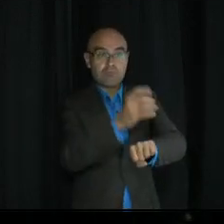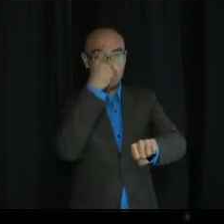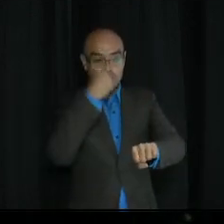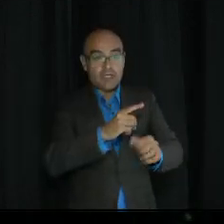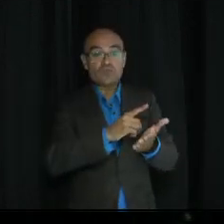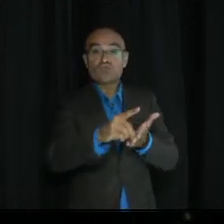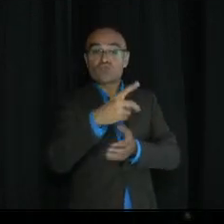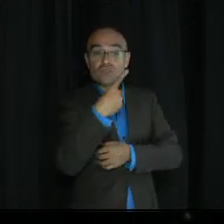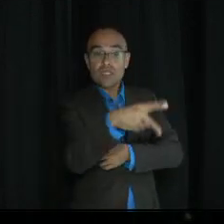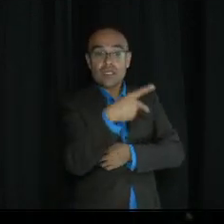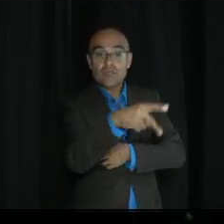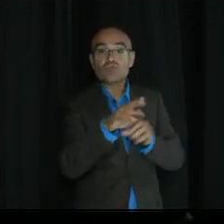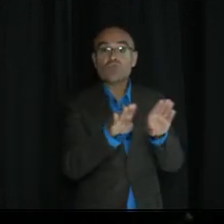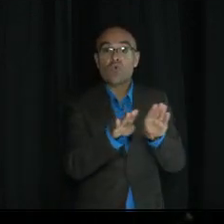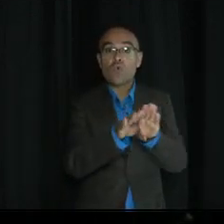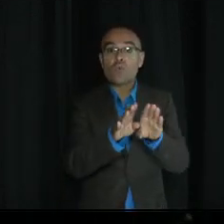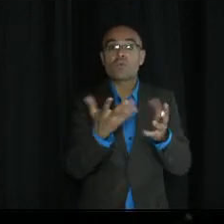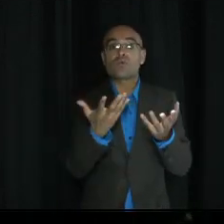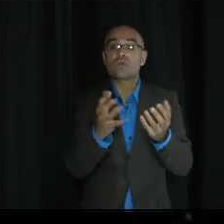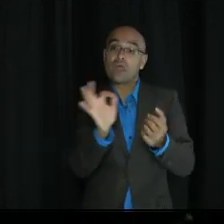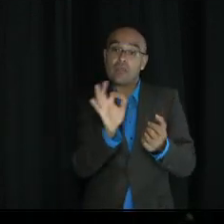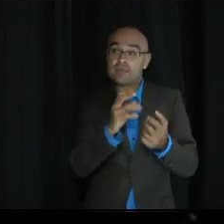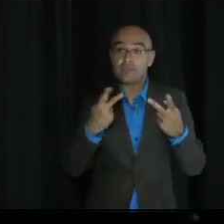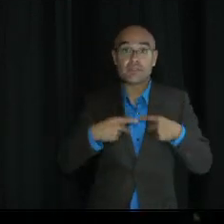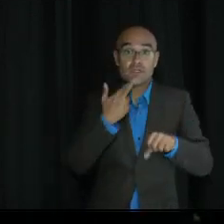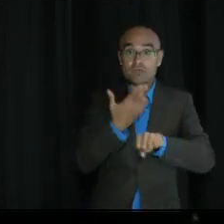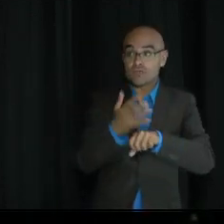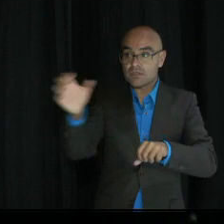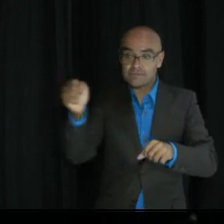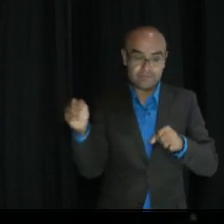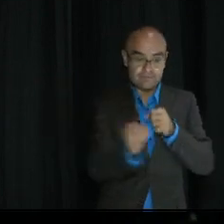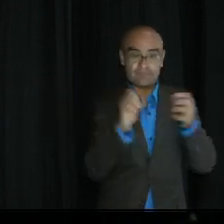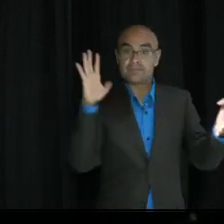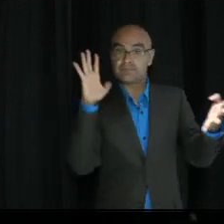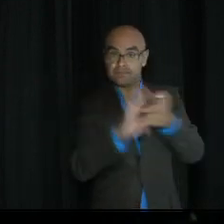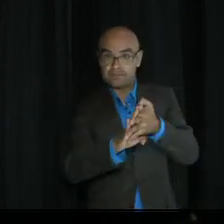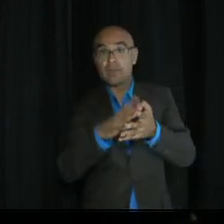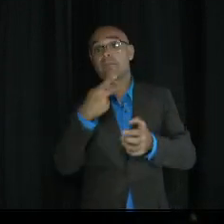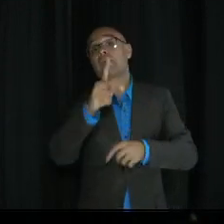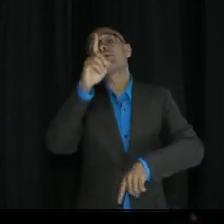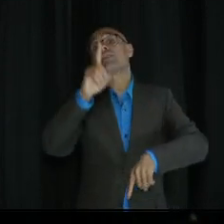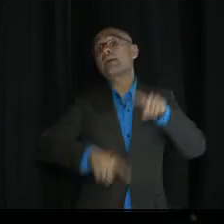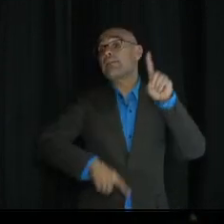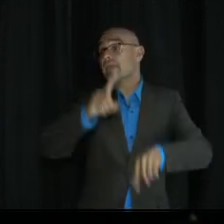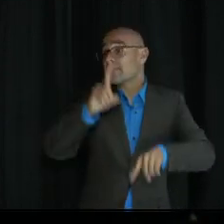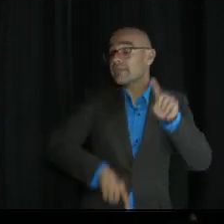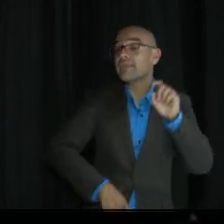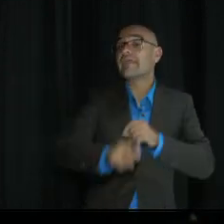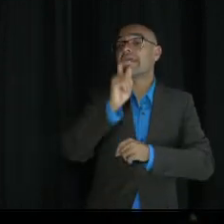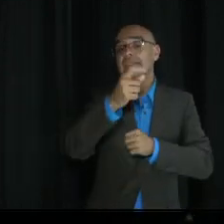ejemplares se debe de ejercitar la acción penal. Obviamente, como les decía, va a derivar de un conjunto